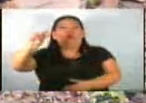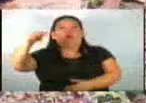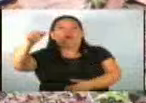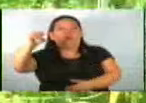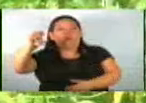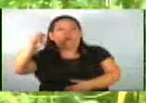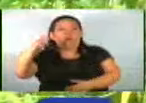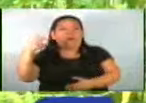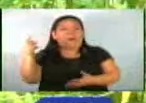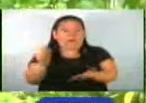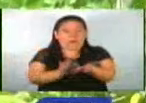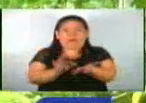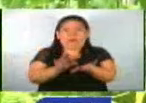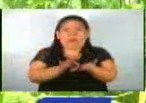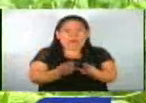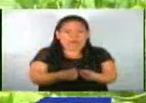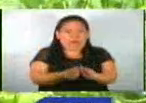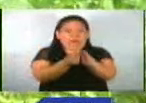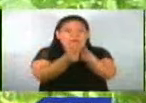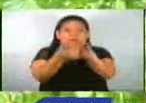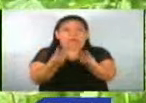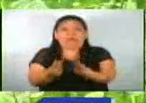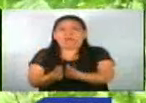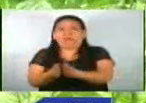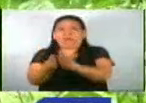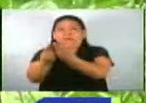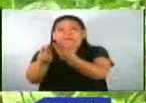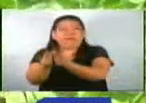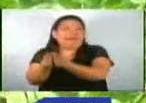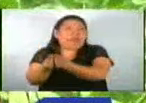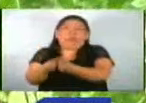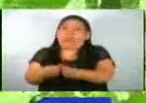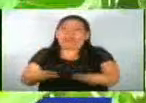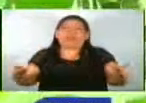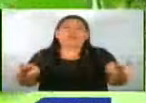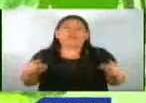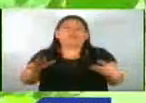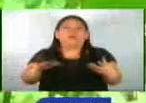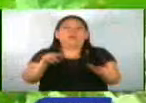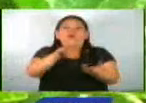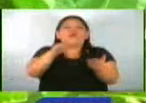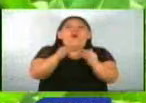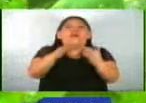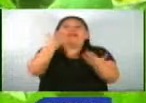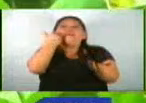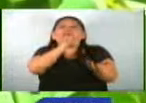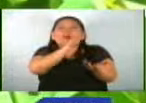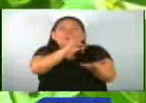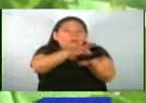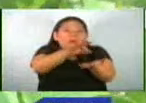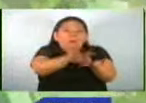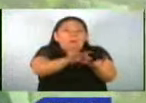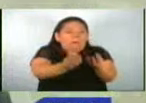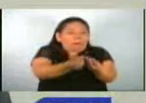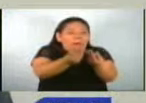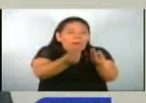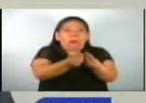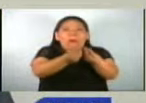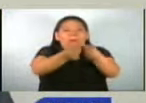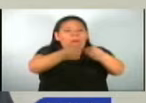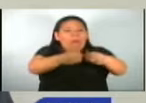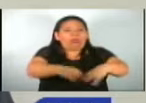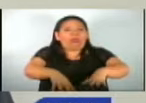agarra virosis, agarra cualquier otra enfermedad, y eso hace que se caiga y